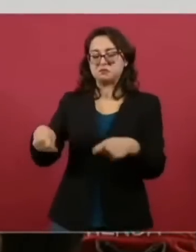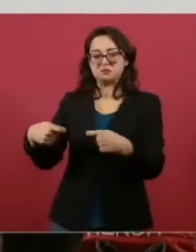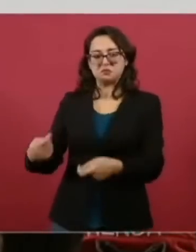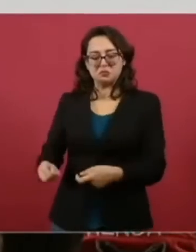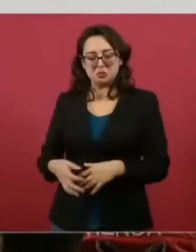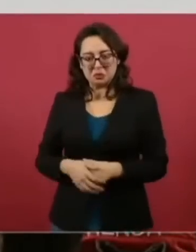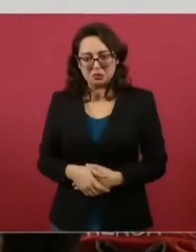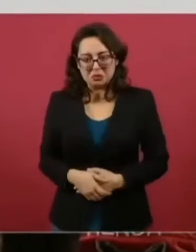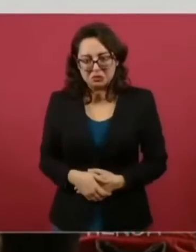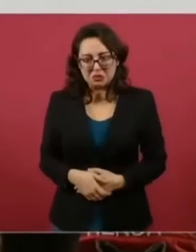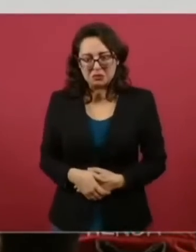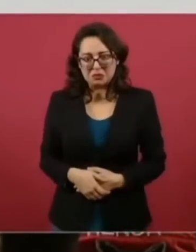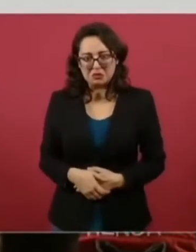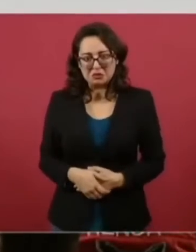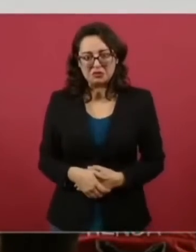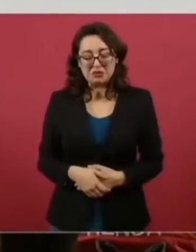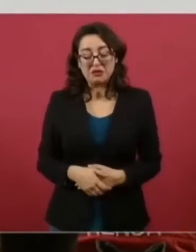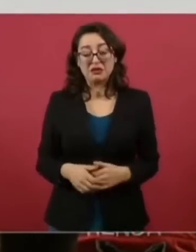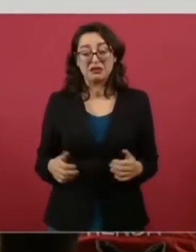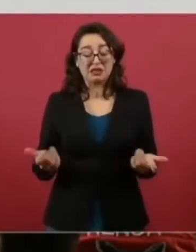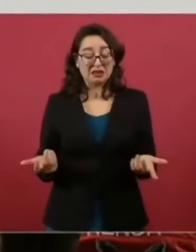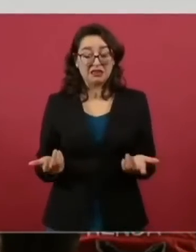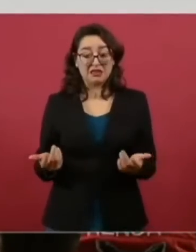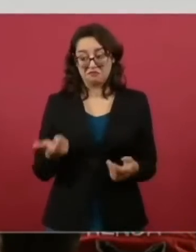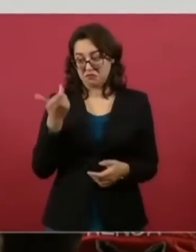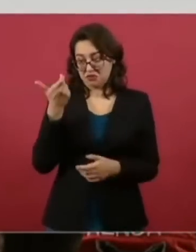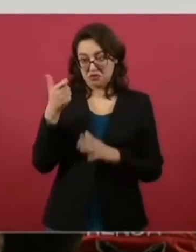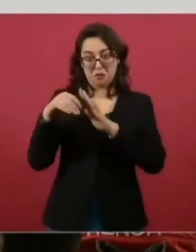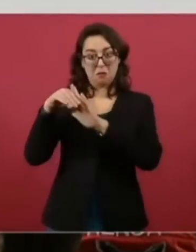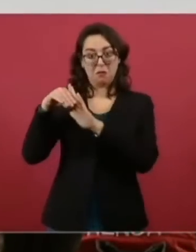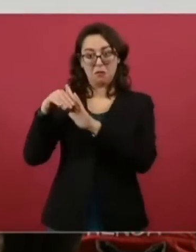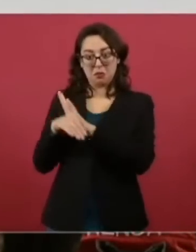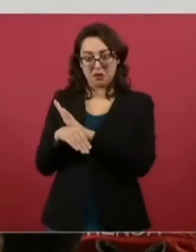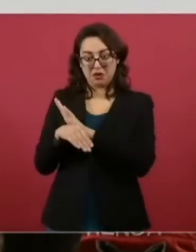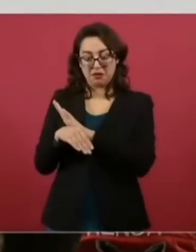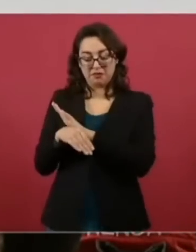con devaluación. Zedillo,